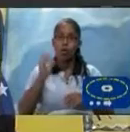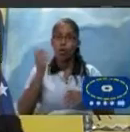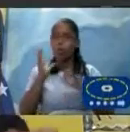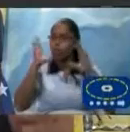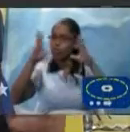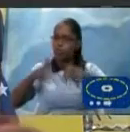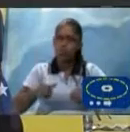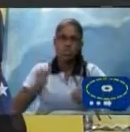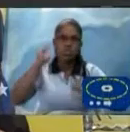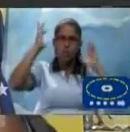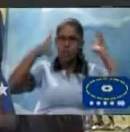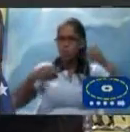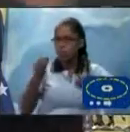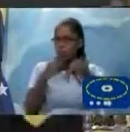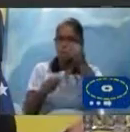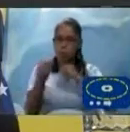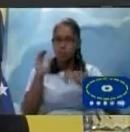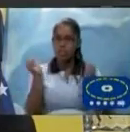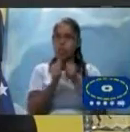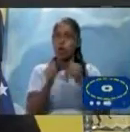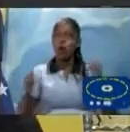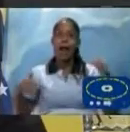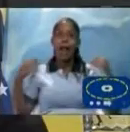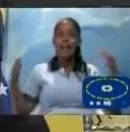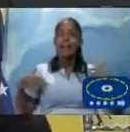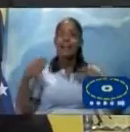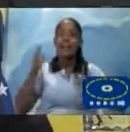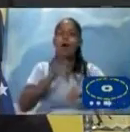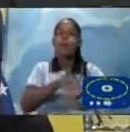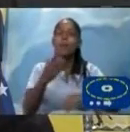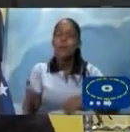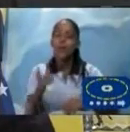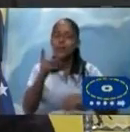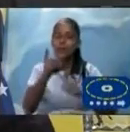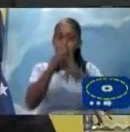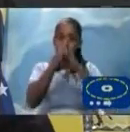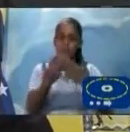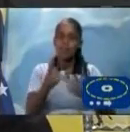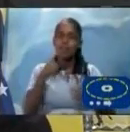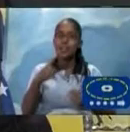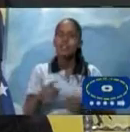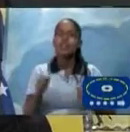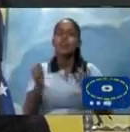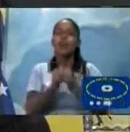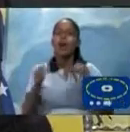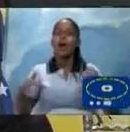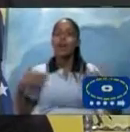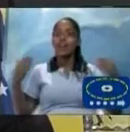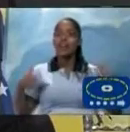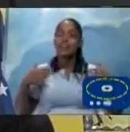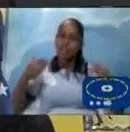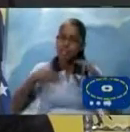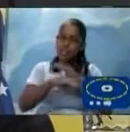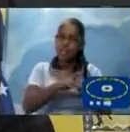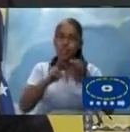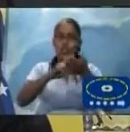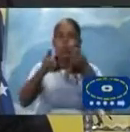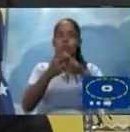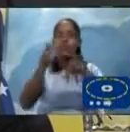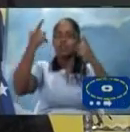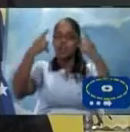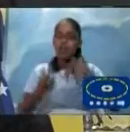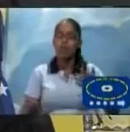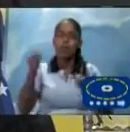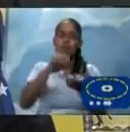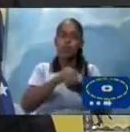como dice usted, comiendo y con alegría, porque la Biblia dice, con alegría saldréis y con paz seréis vueltos. Dios protege a su